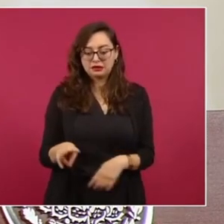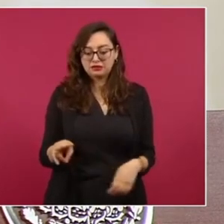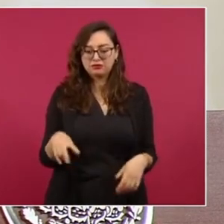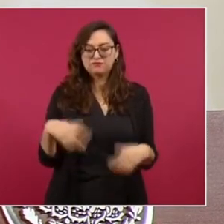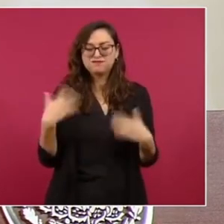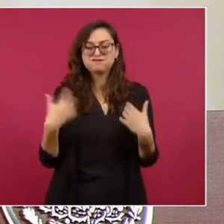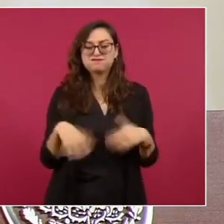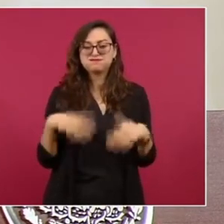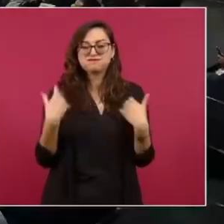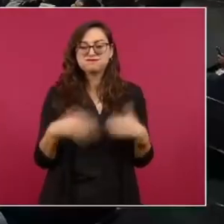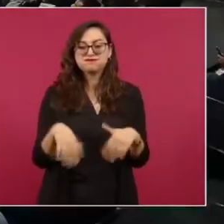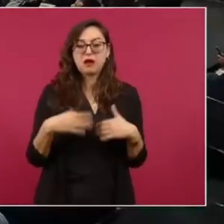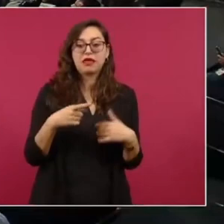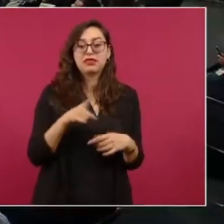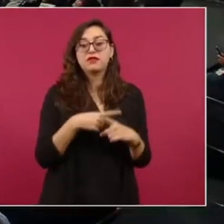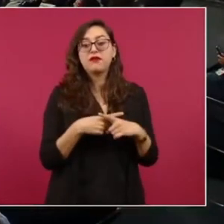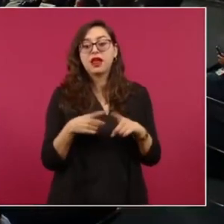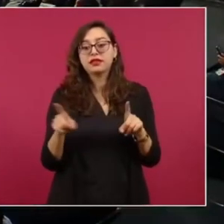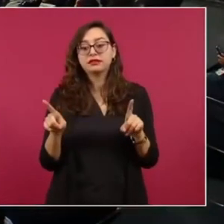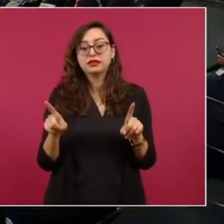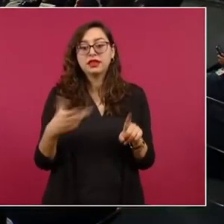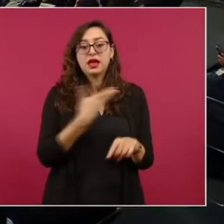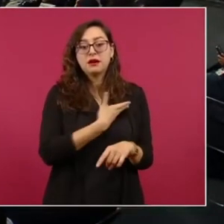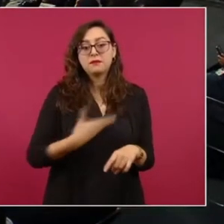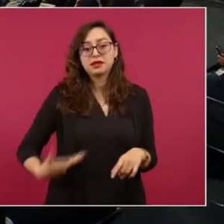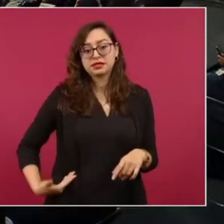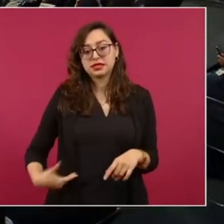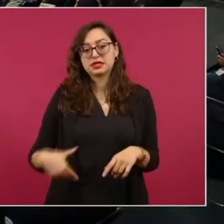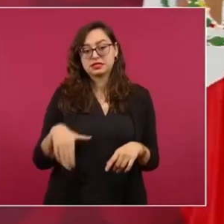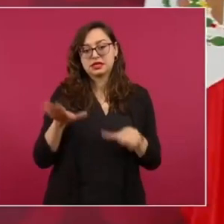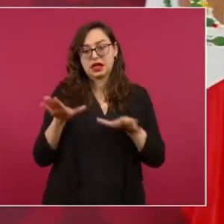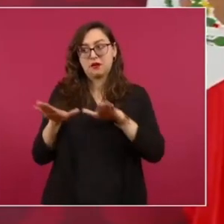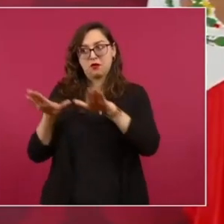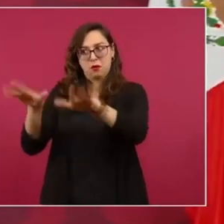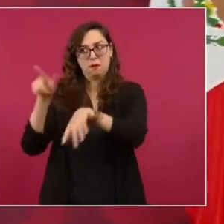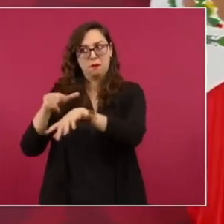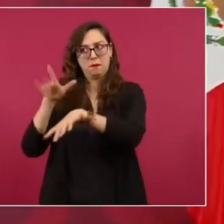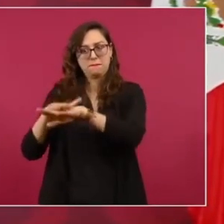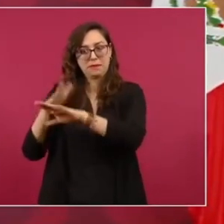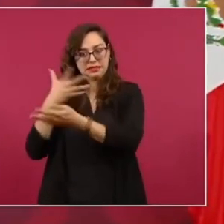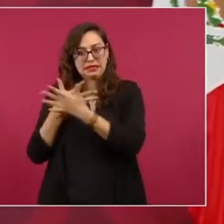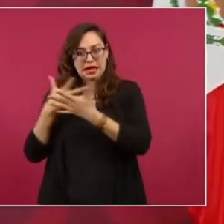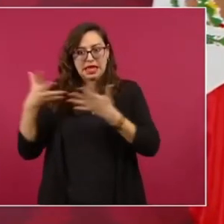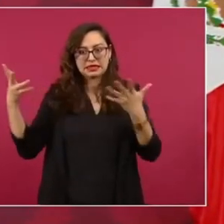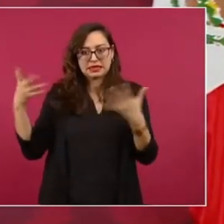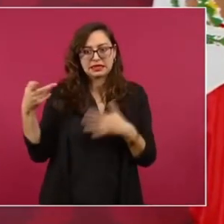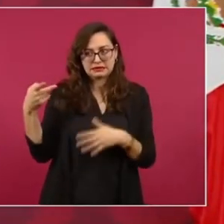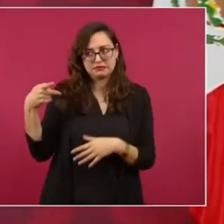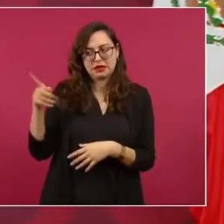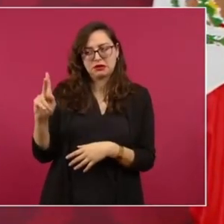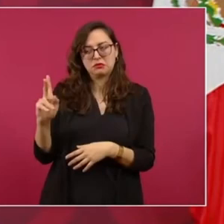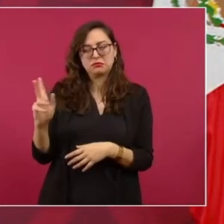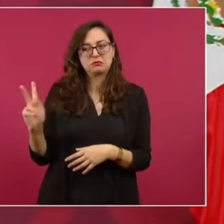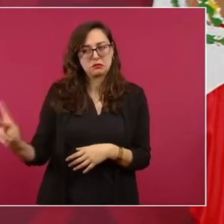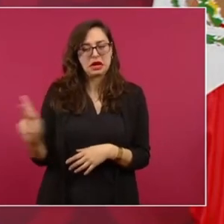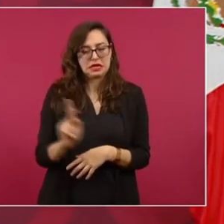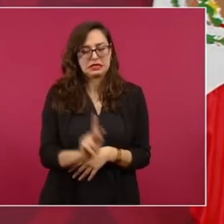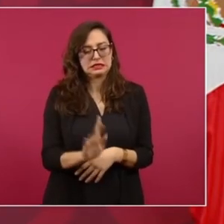no tan grande como el avión presidencial, pero luego compraron lanchas